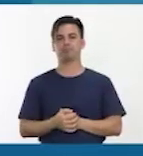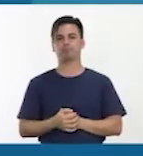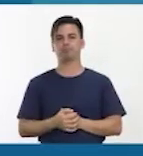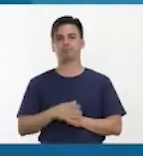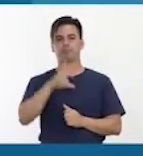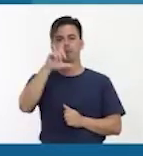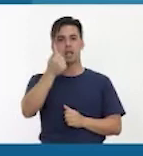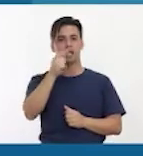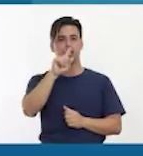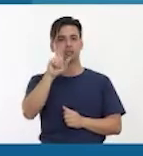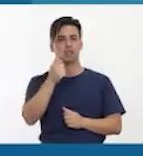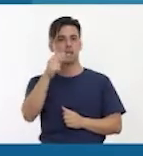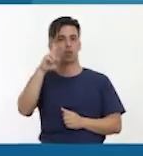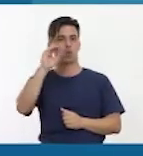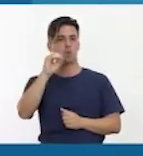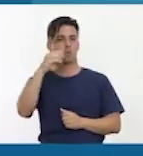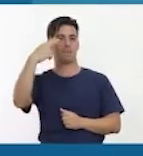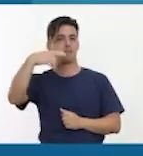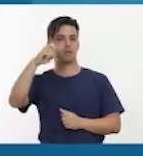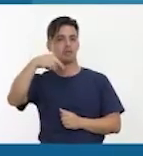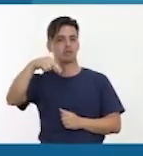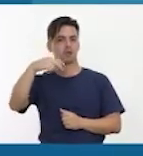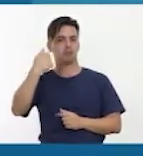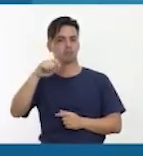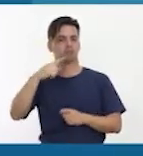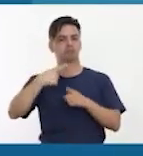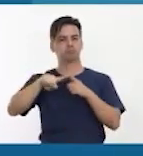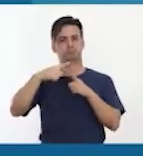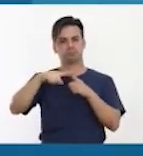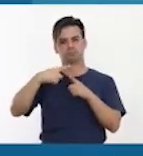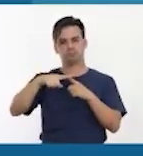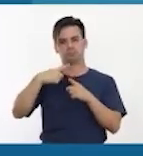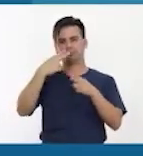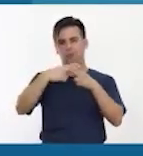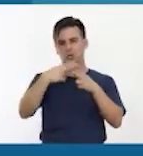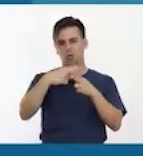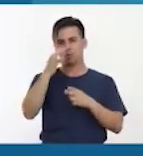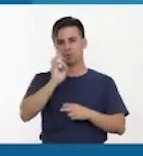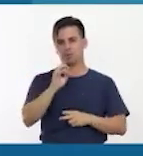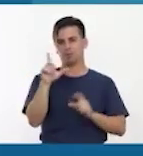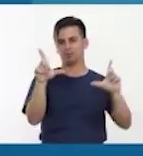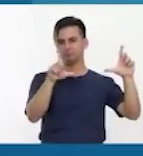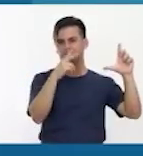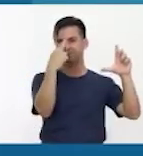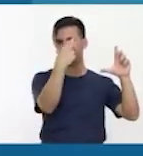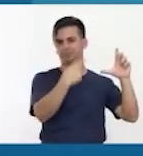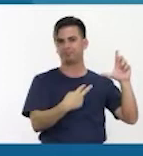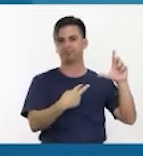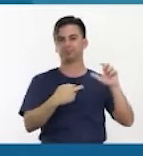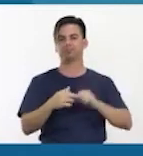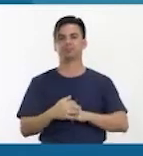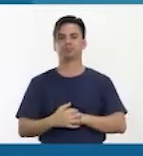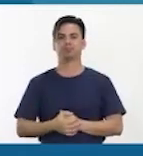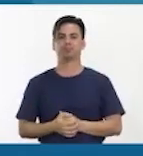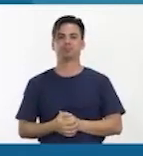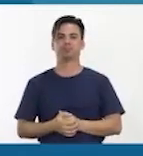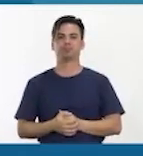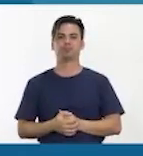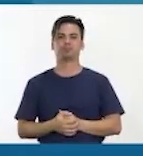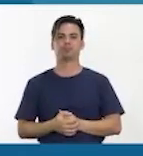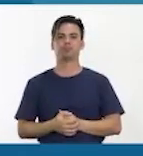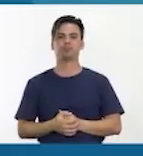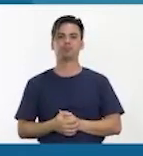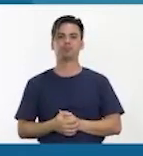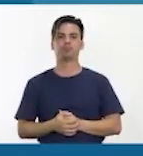Lázaro Peña, Jesús Menéndez, Araceli Iglesias, Sabino Pupo, Blas